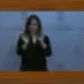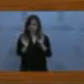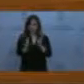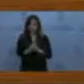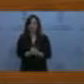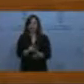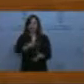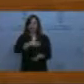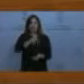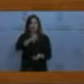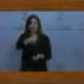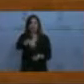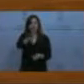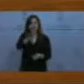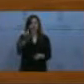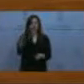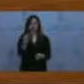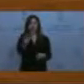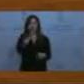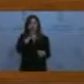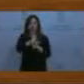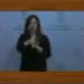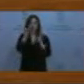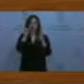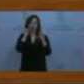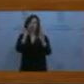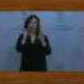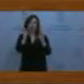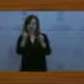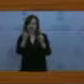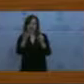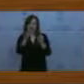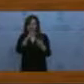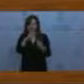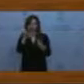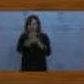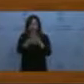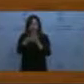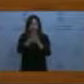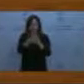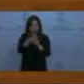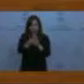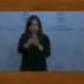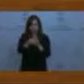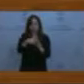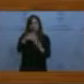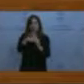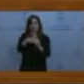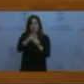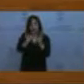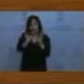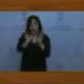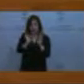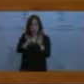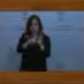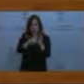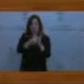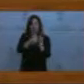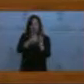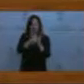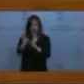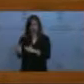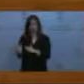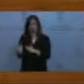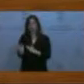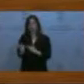Nosotros entendemos que en el campo educativo, que es en el campo del que estamos hablando ahora, ese nivel alto de planificación, no